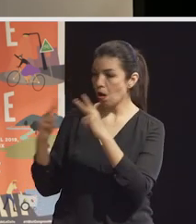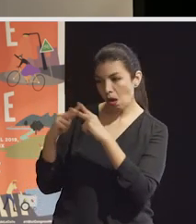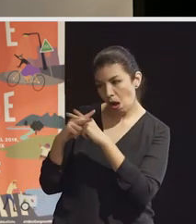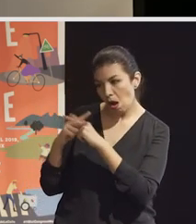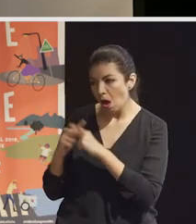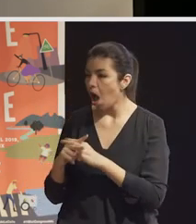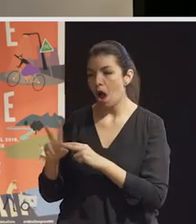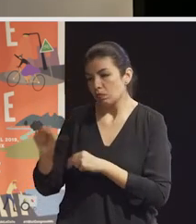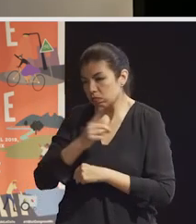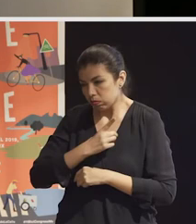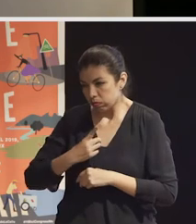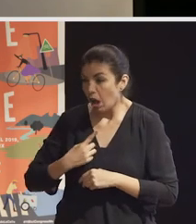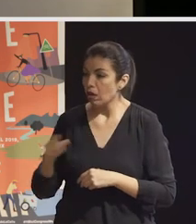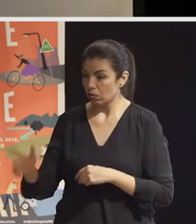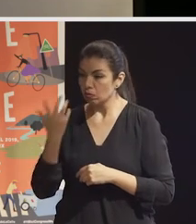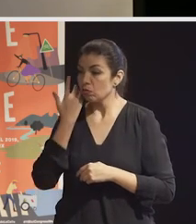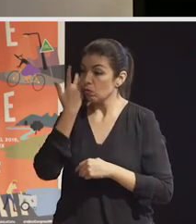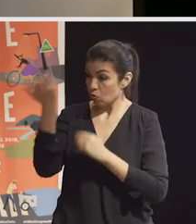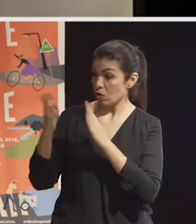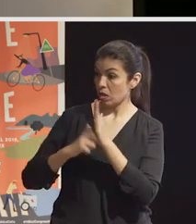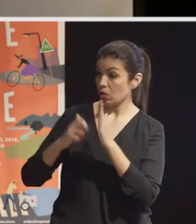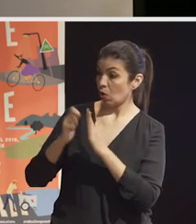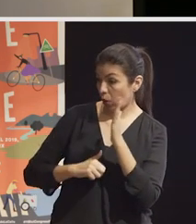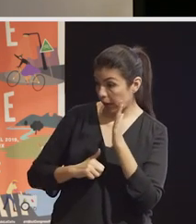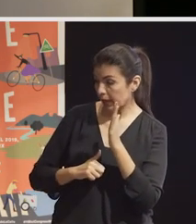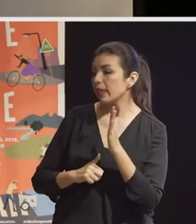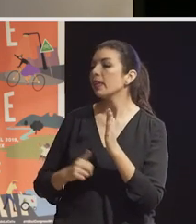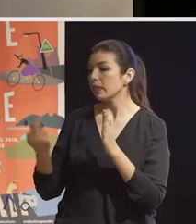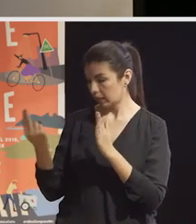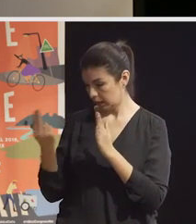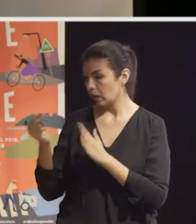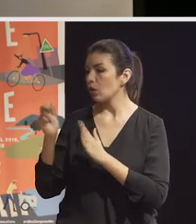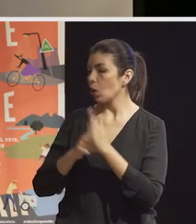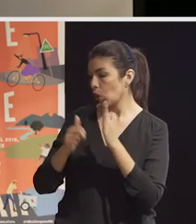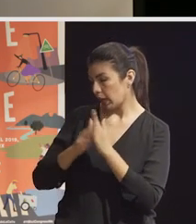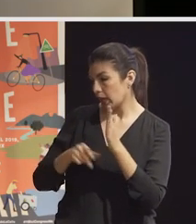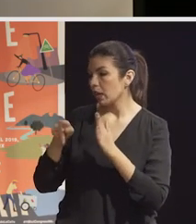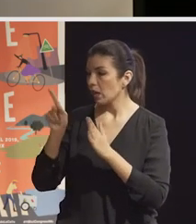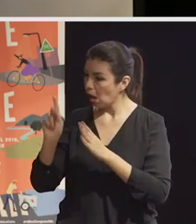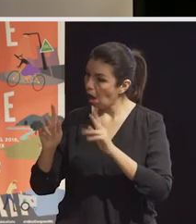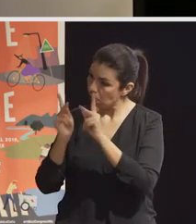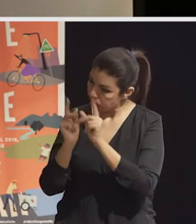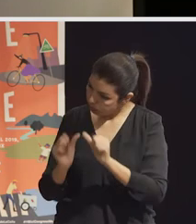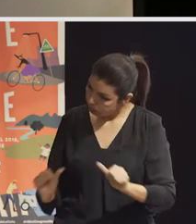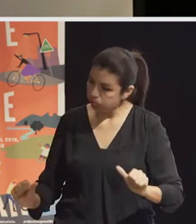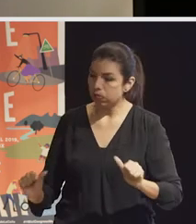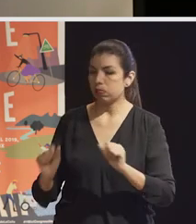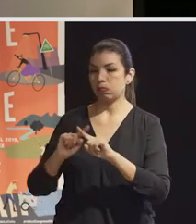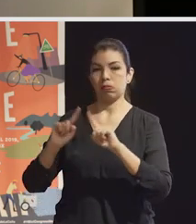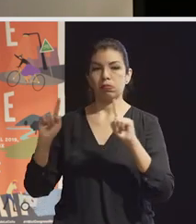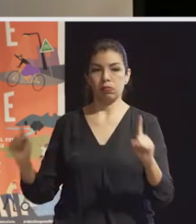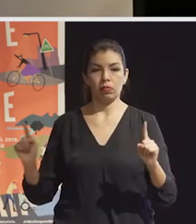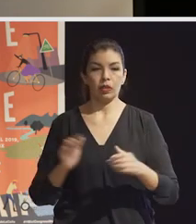es muy muy bueno porque eso nos lleva a la democracia a la justicia y a que esas personas que ahorita están así